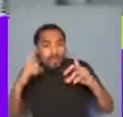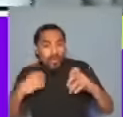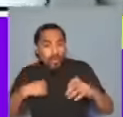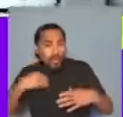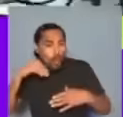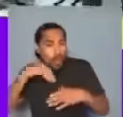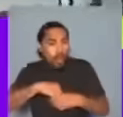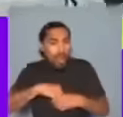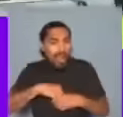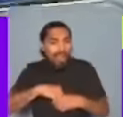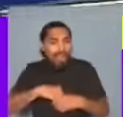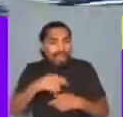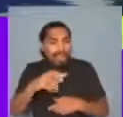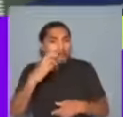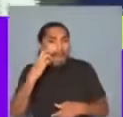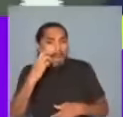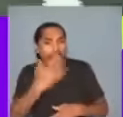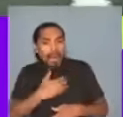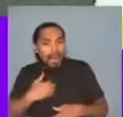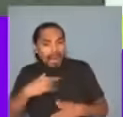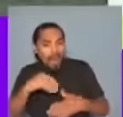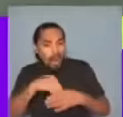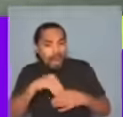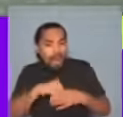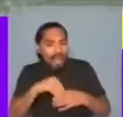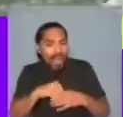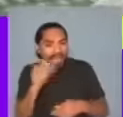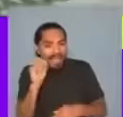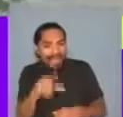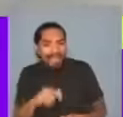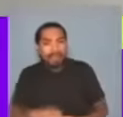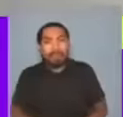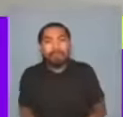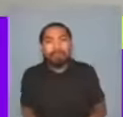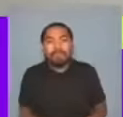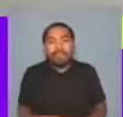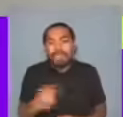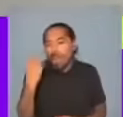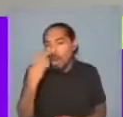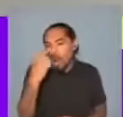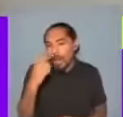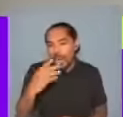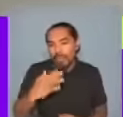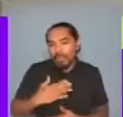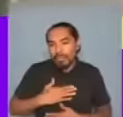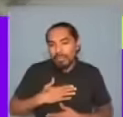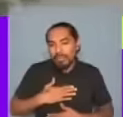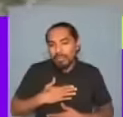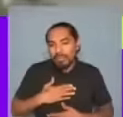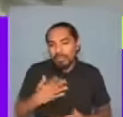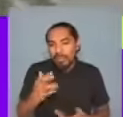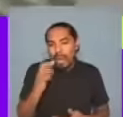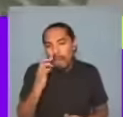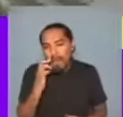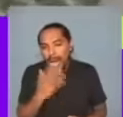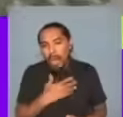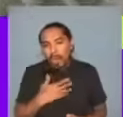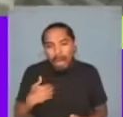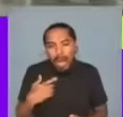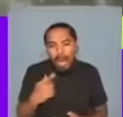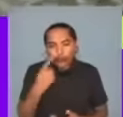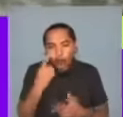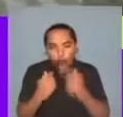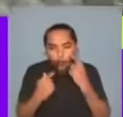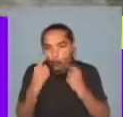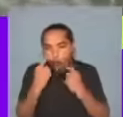guardaba, sus padres la guardaba, me dice, Omar, dice, en estos momentos, mis padres que lo escuchaban todos los días, los dos están llorando.